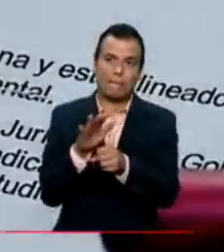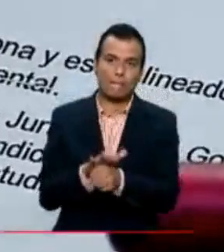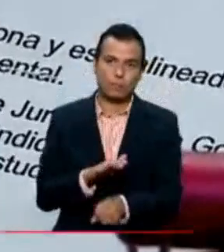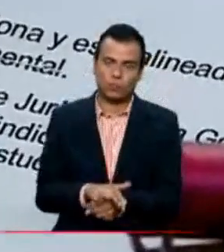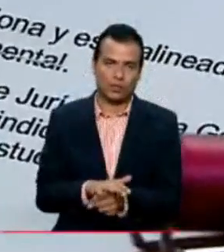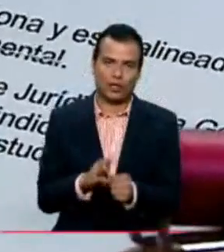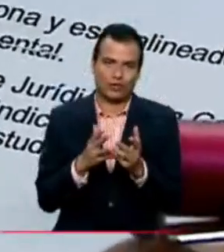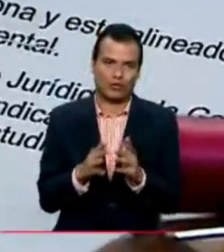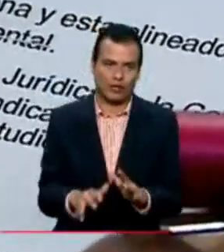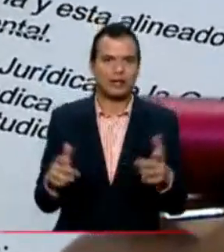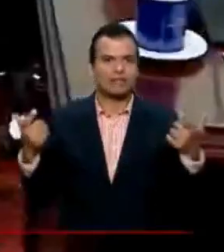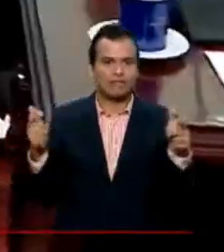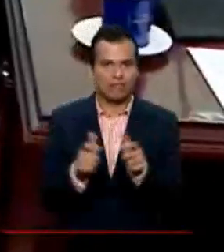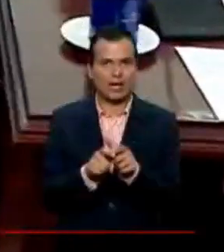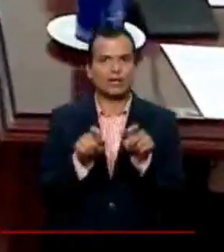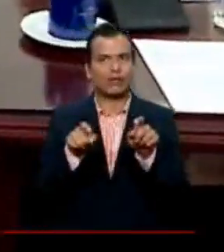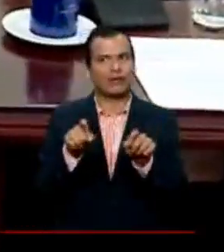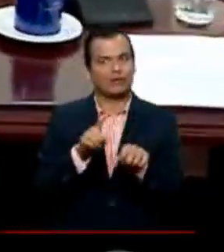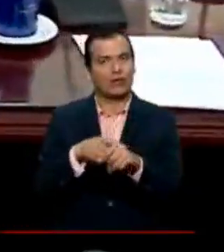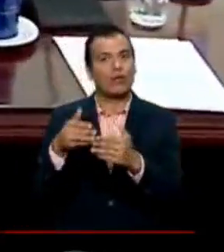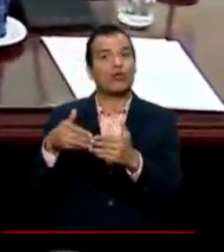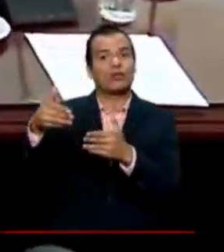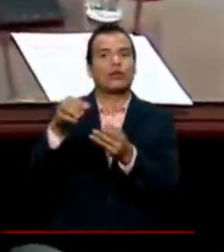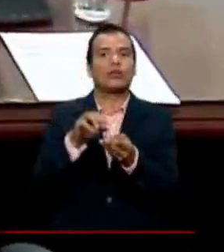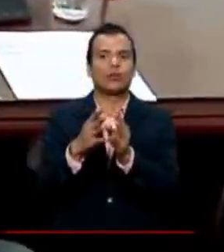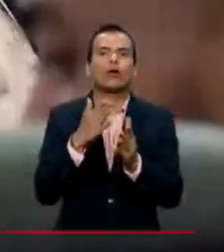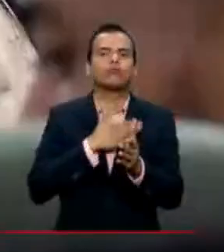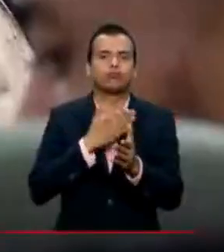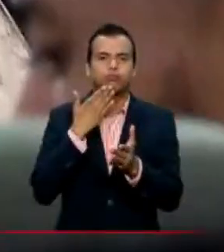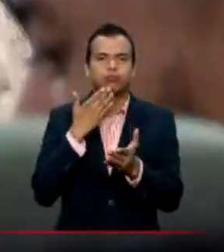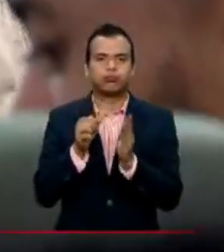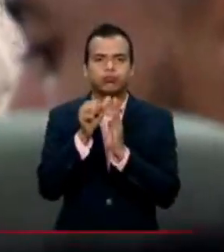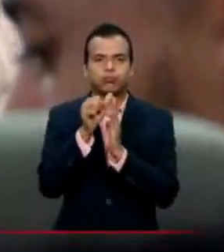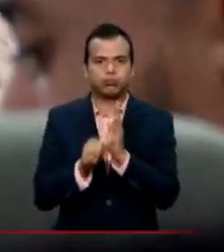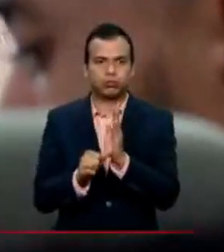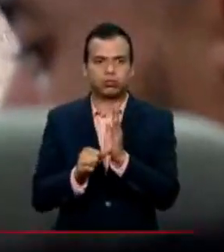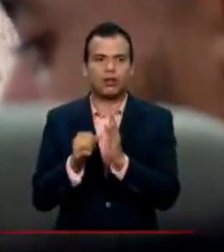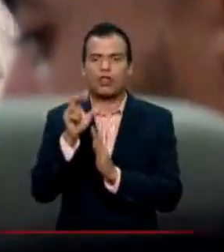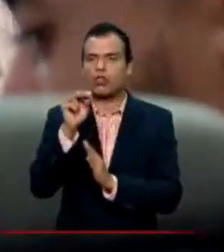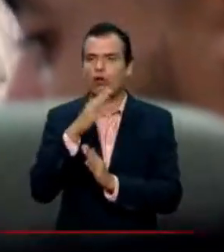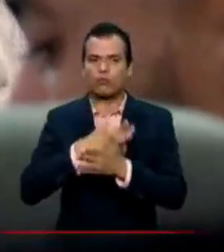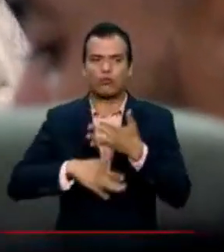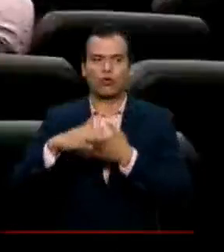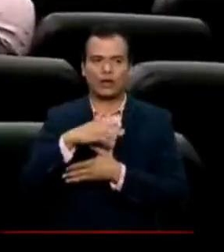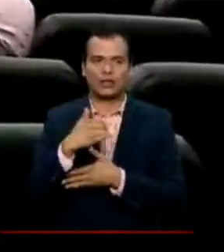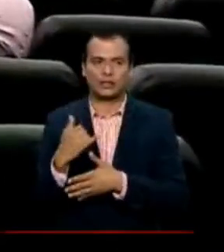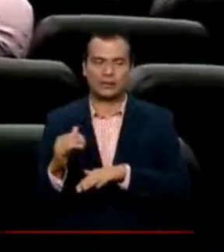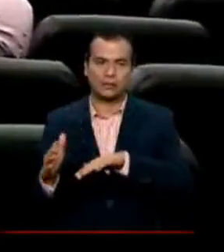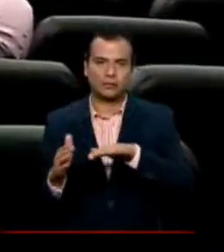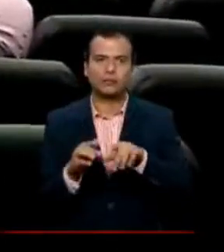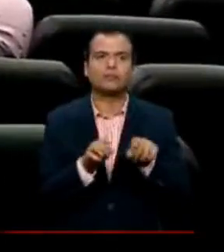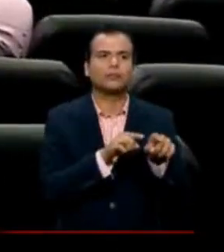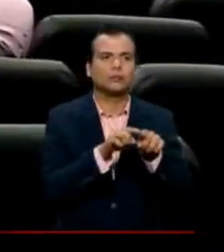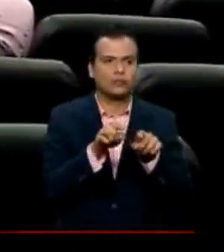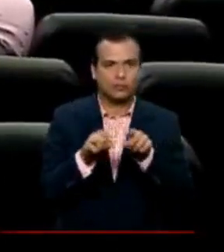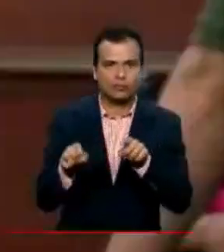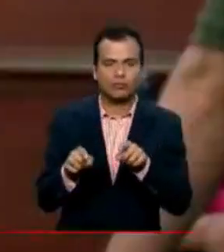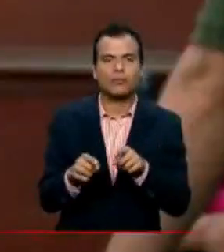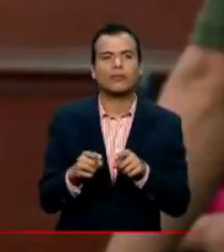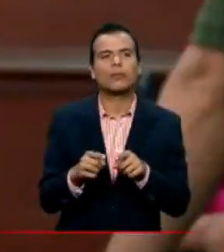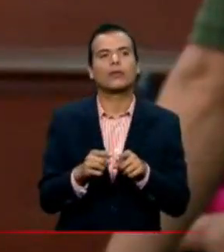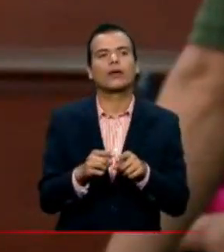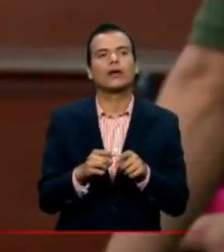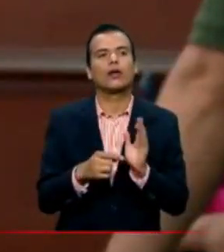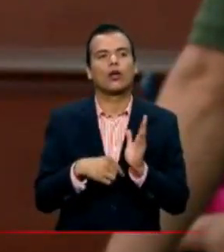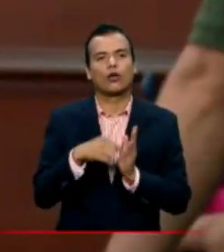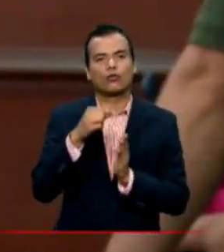alivios tributarios a las empresas, personas naturales y jurídicas que quieran contratar con el departamento, aprobó la Asamblea del Valle del Cauca. Los